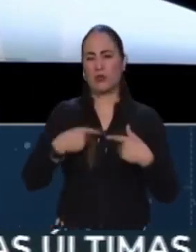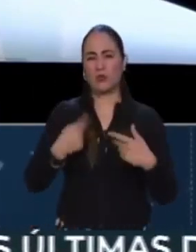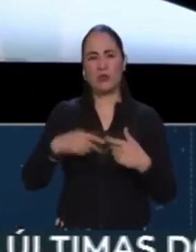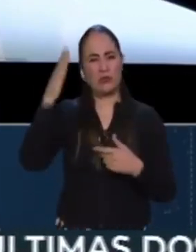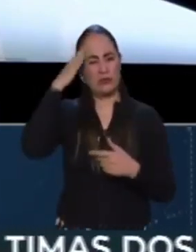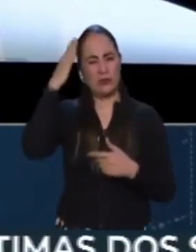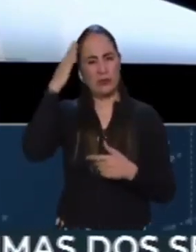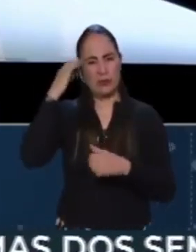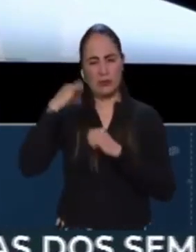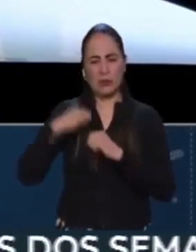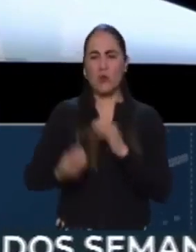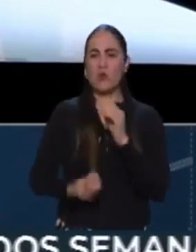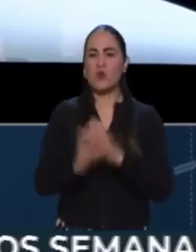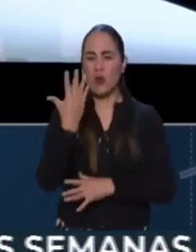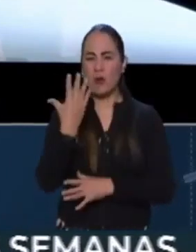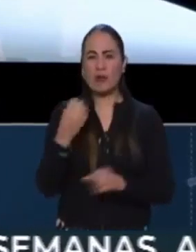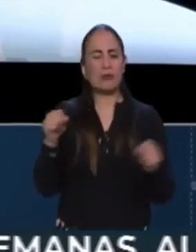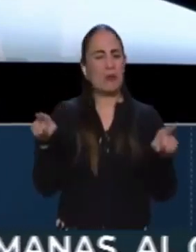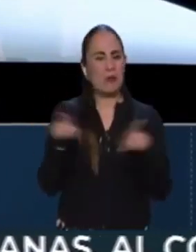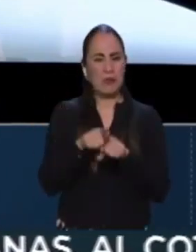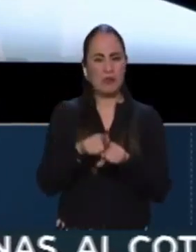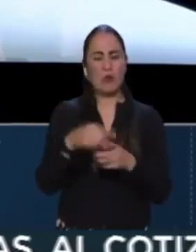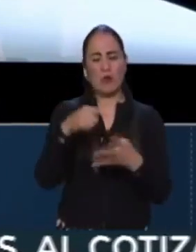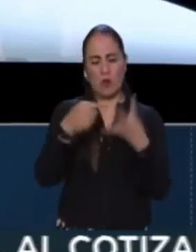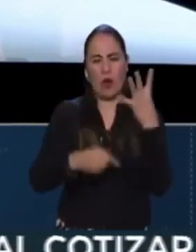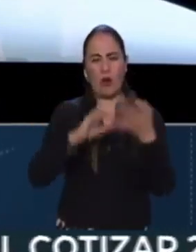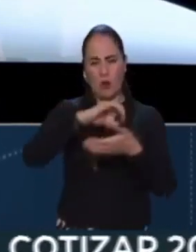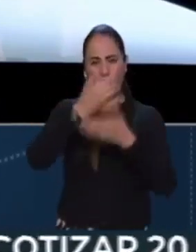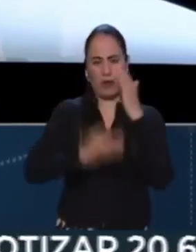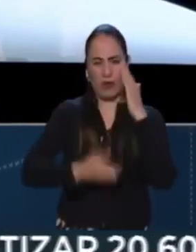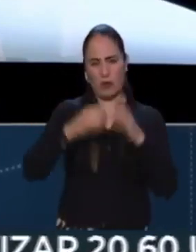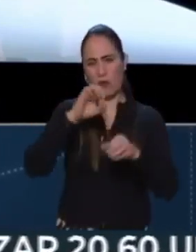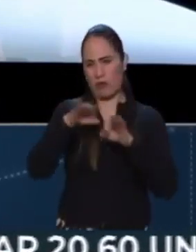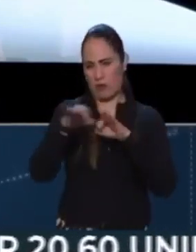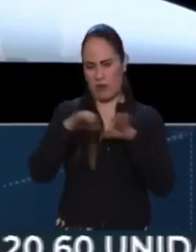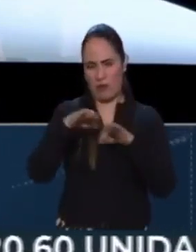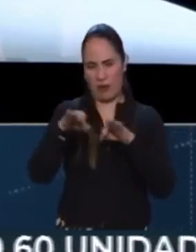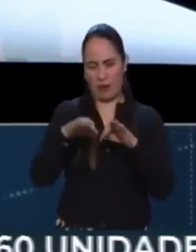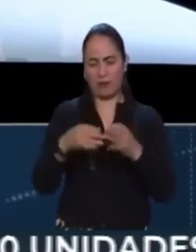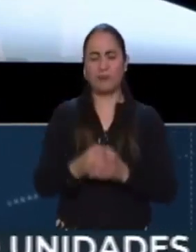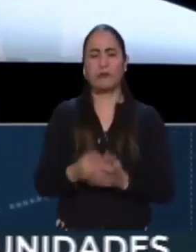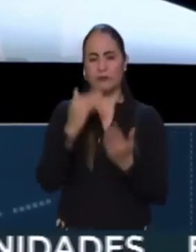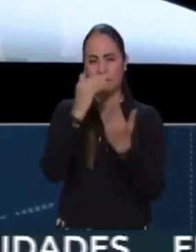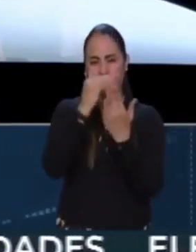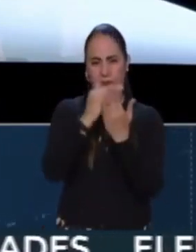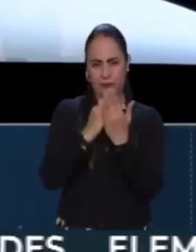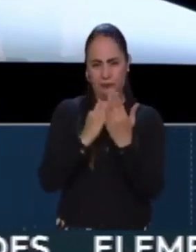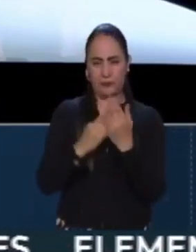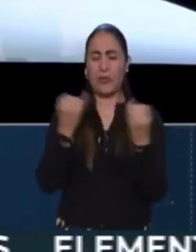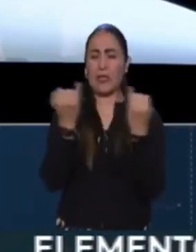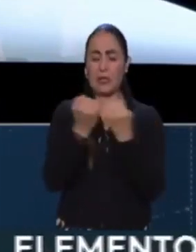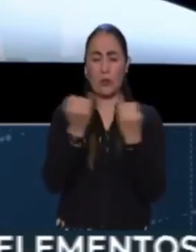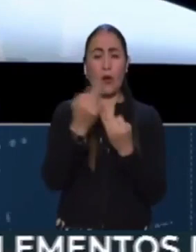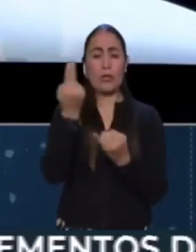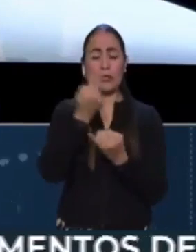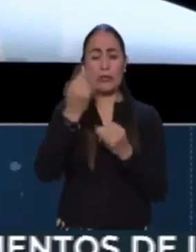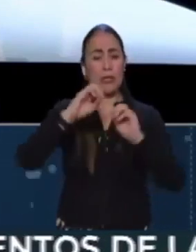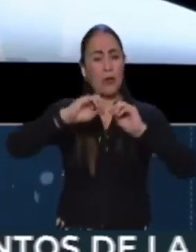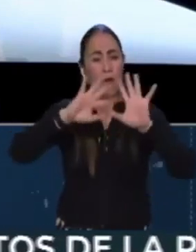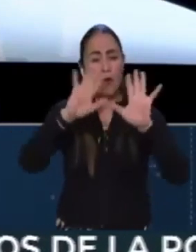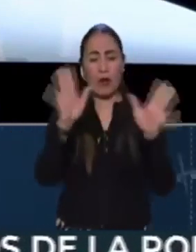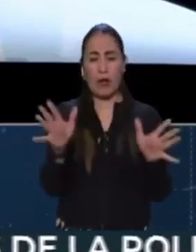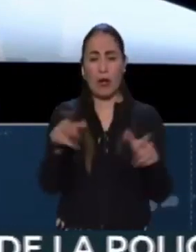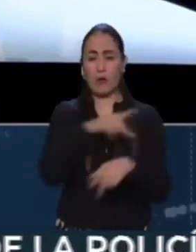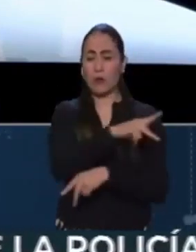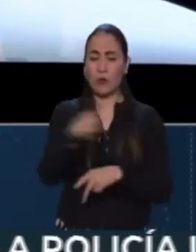condiciones también, tanto laborales, porque ya se están viendo cambios, y que tendrá que, de una u otra forma, transparentar,